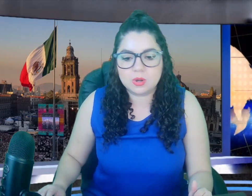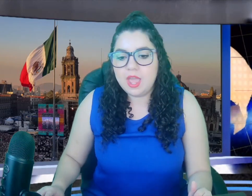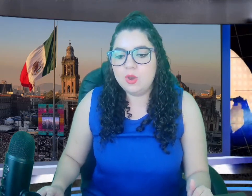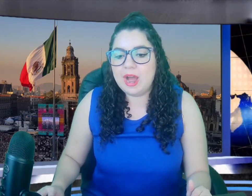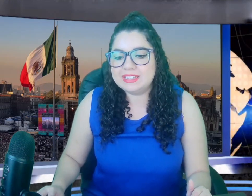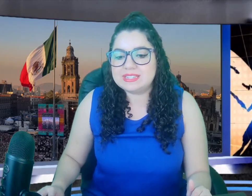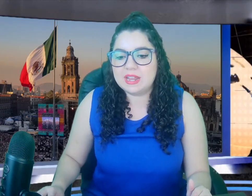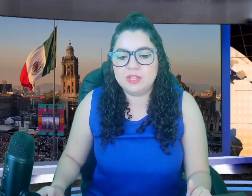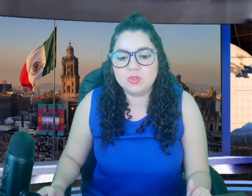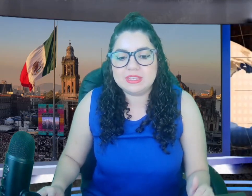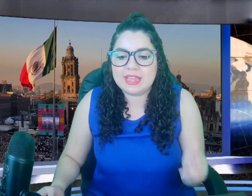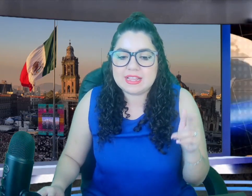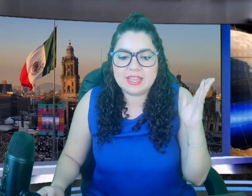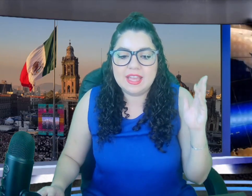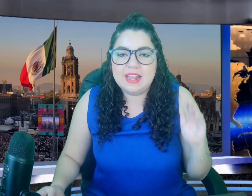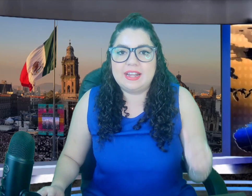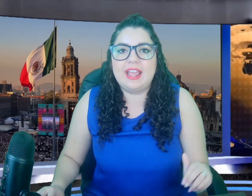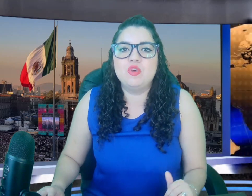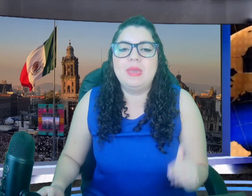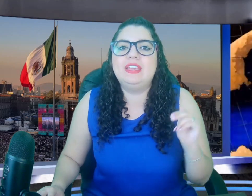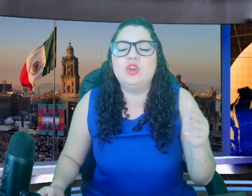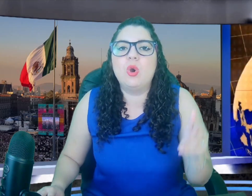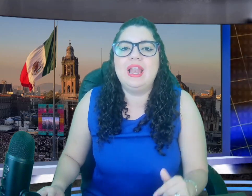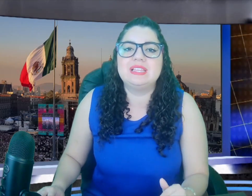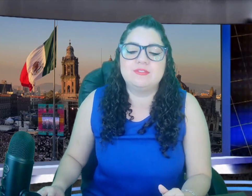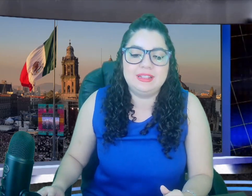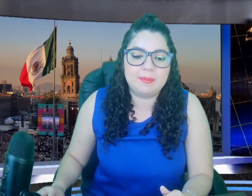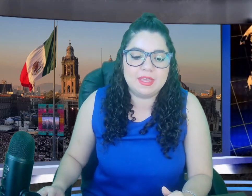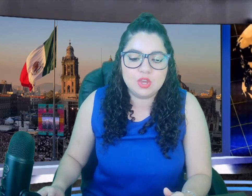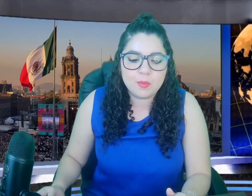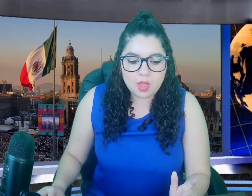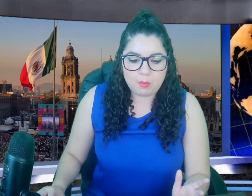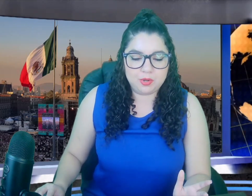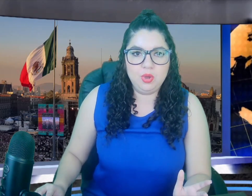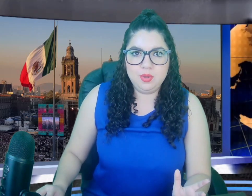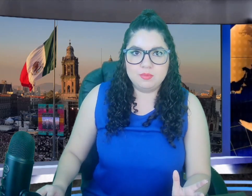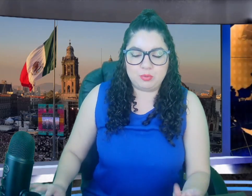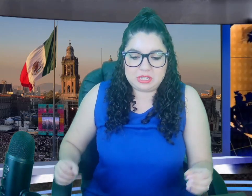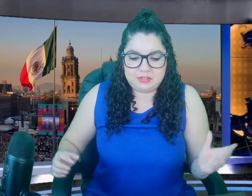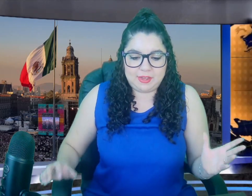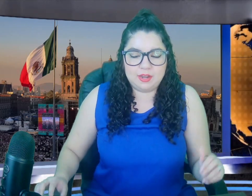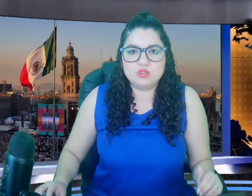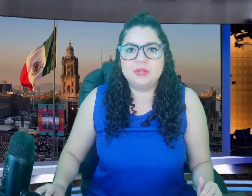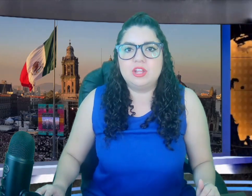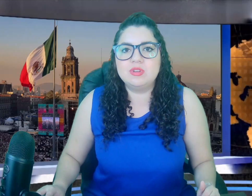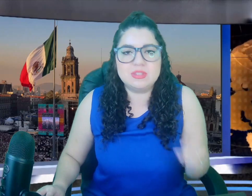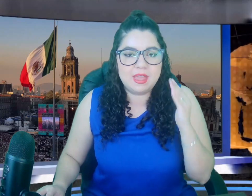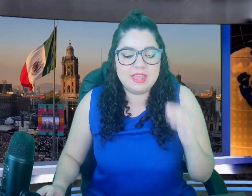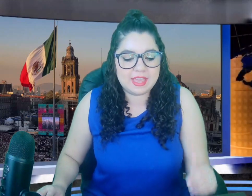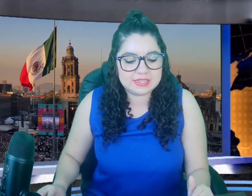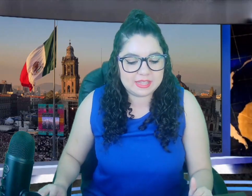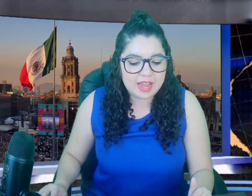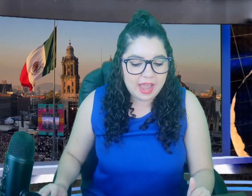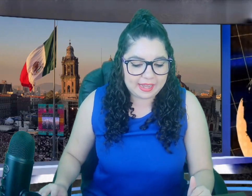adicción. En lugar de estar viendo en qué la está regando México o qué le hace falta a México, bueno, pues que se fajen los pantalones y